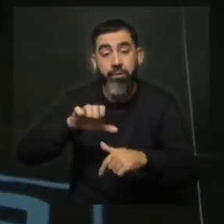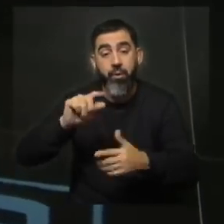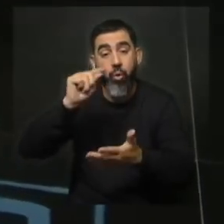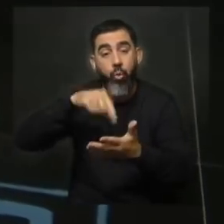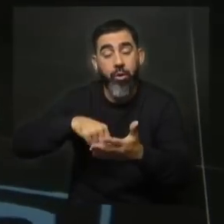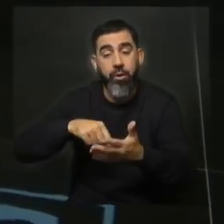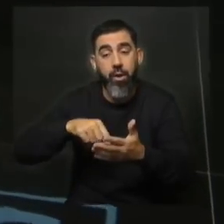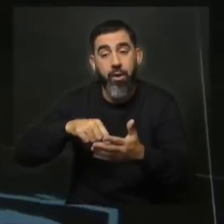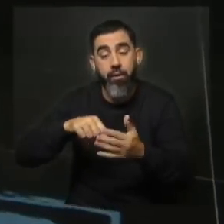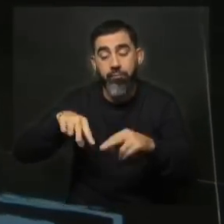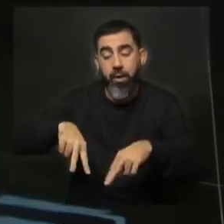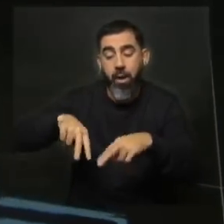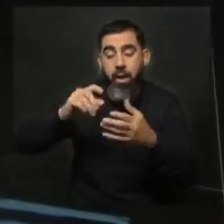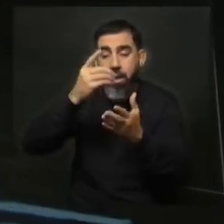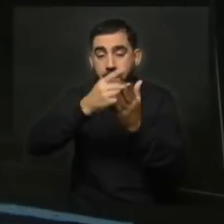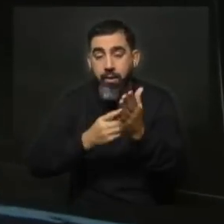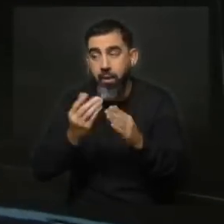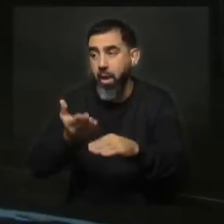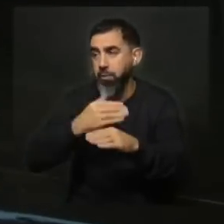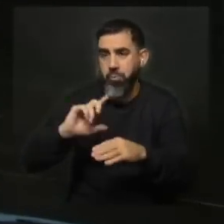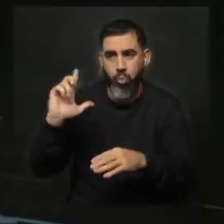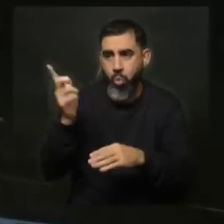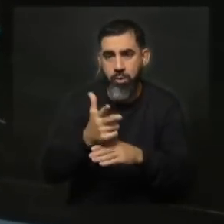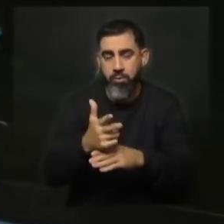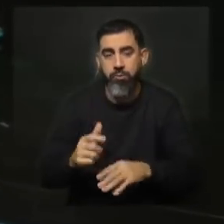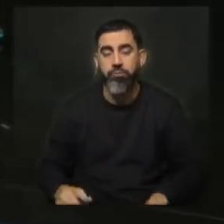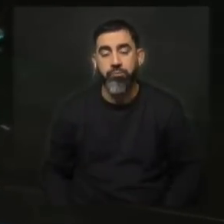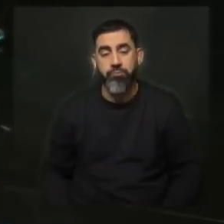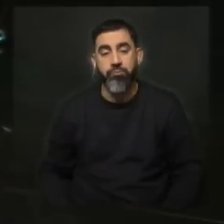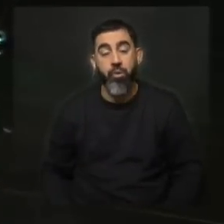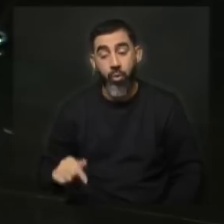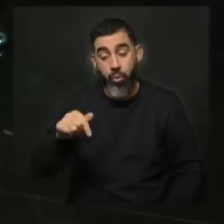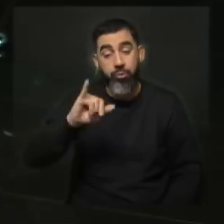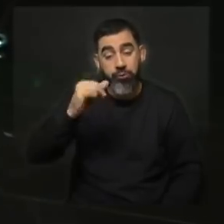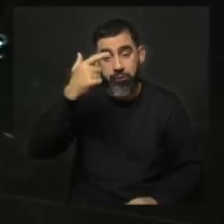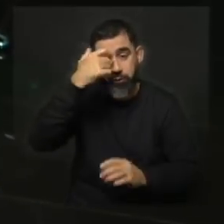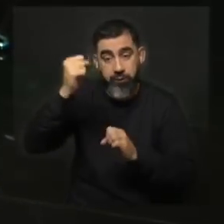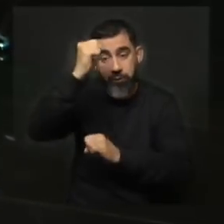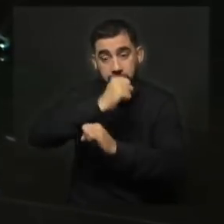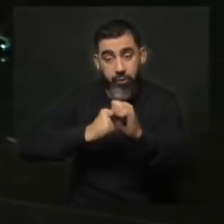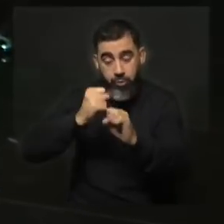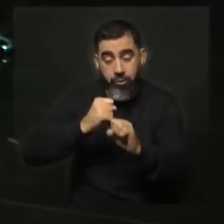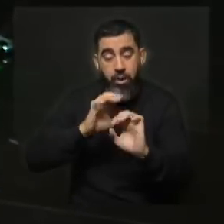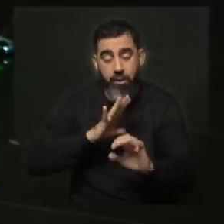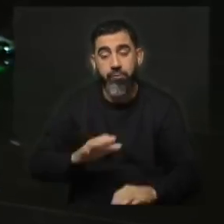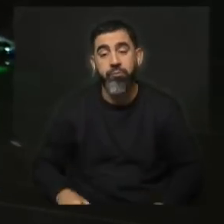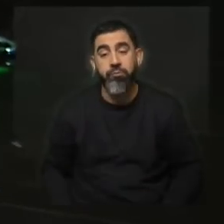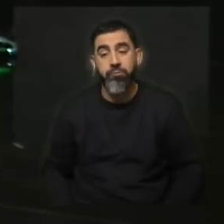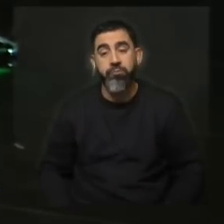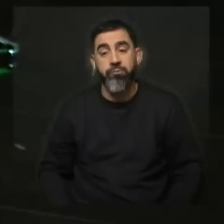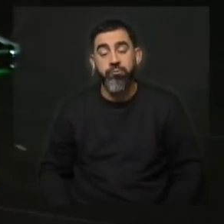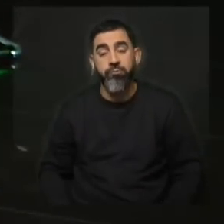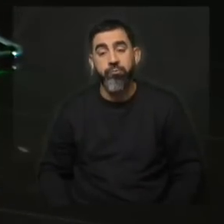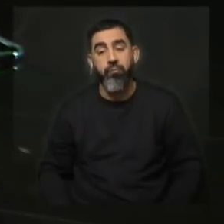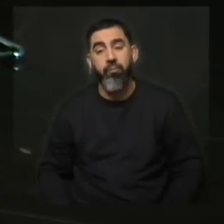analistas de datos no es algo que no veíamos hace unos años atrás y que hoy realmente la tecnología nos está posibilitando claro y no